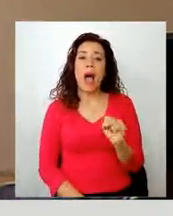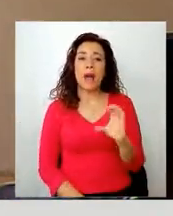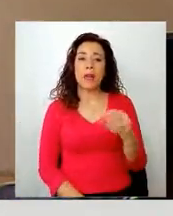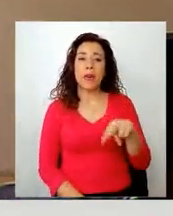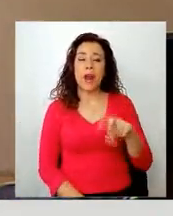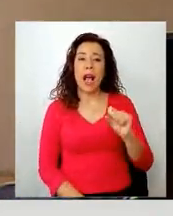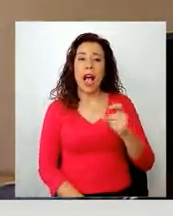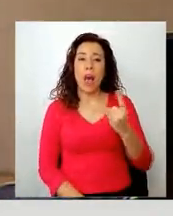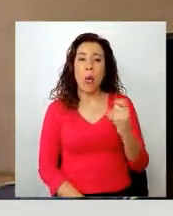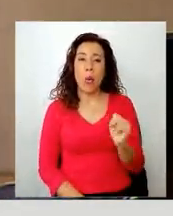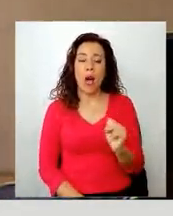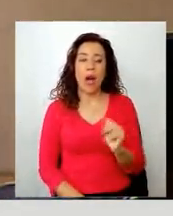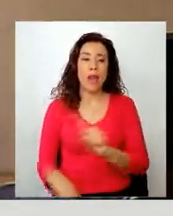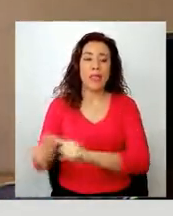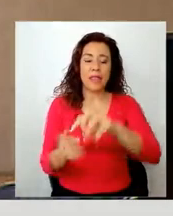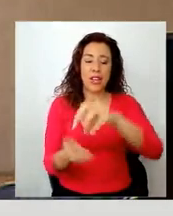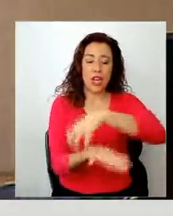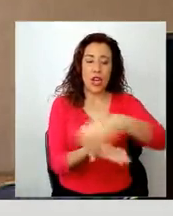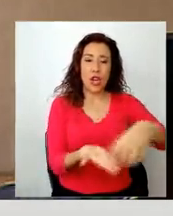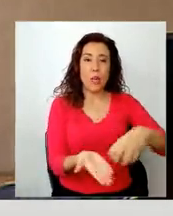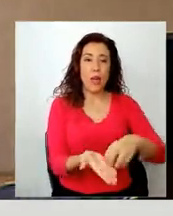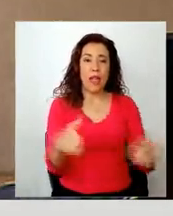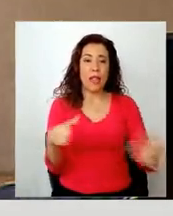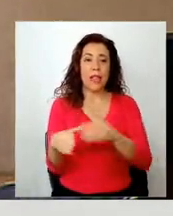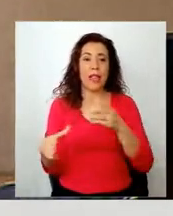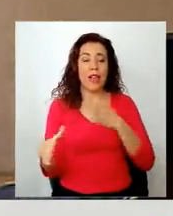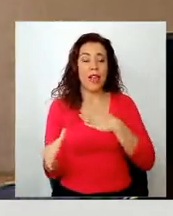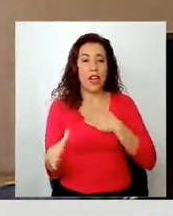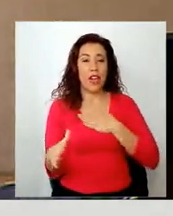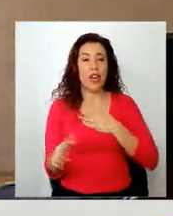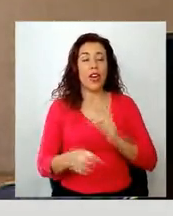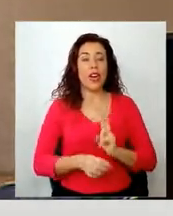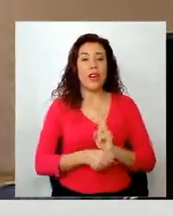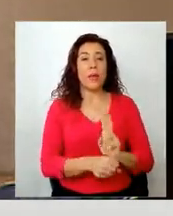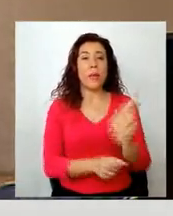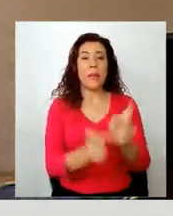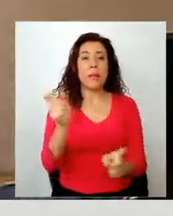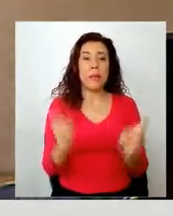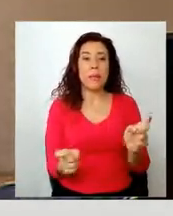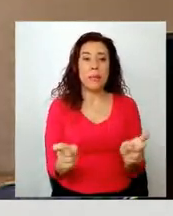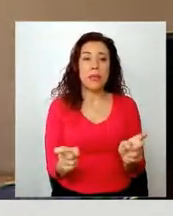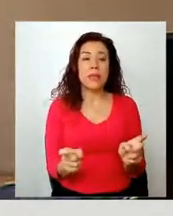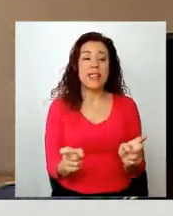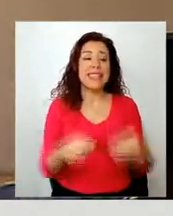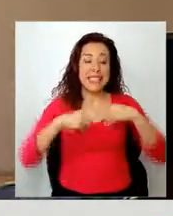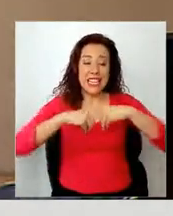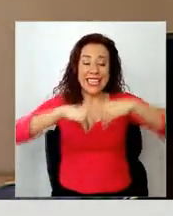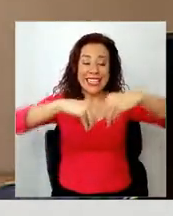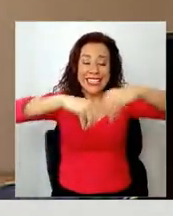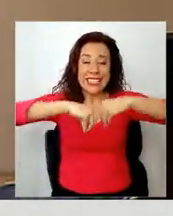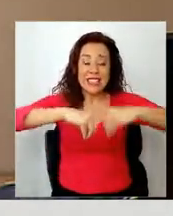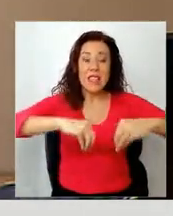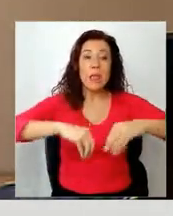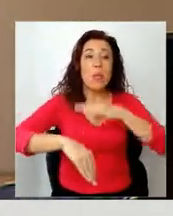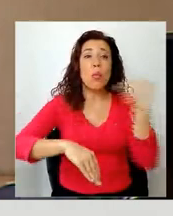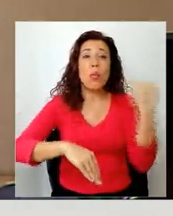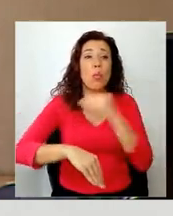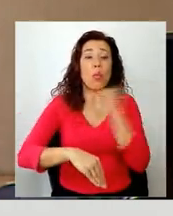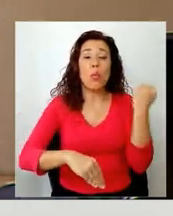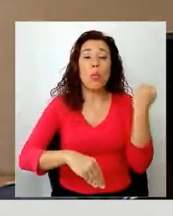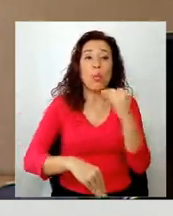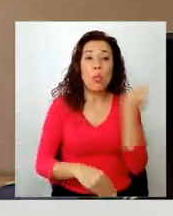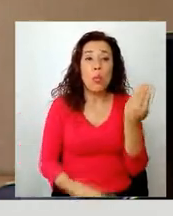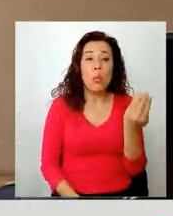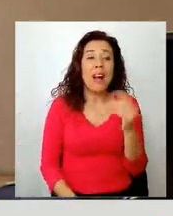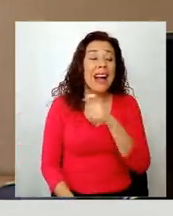comunes del distrito que yo represento la gente está perdiendo sus cosechas está perdiendo sus campos es más aún